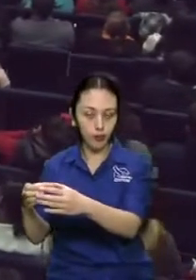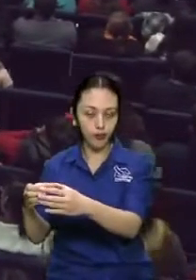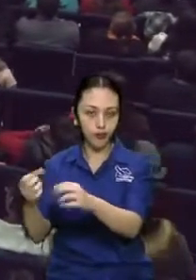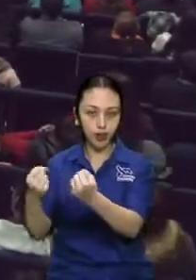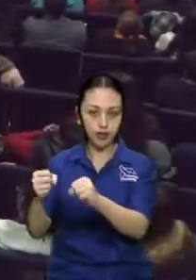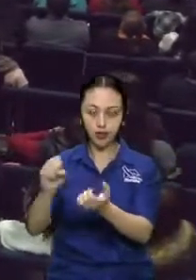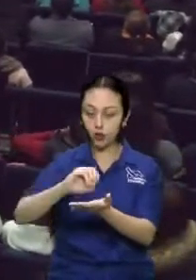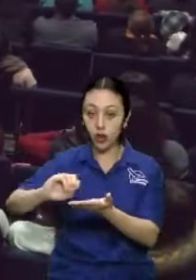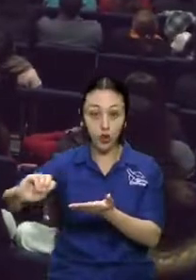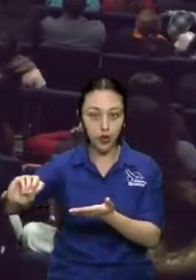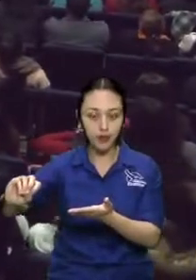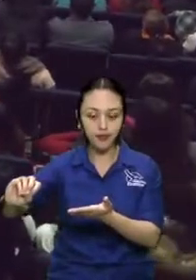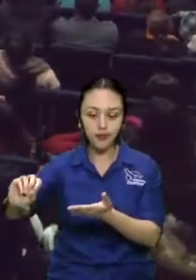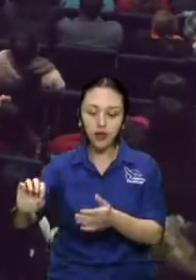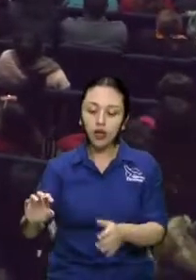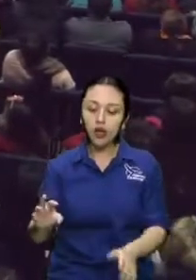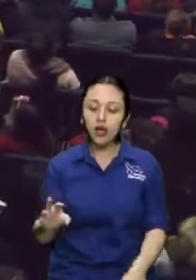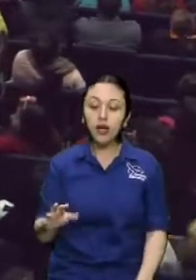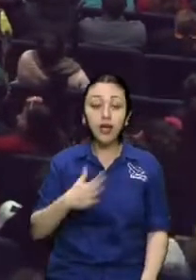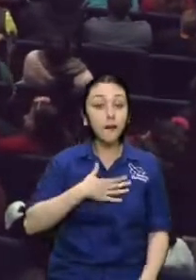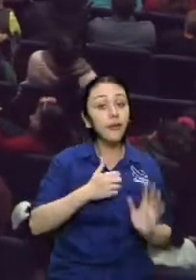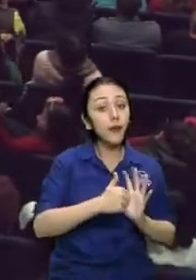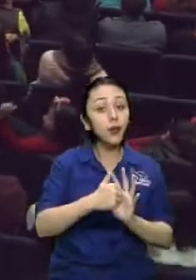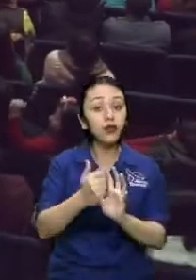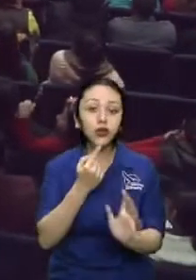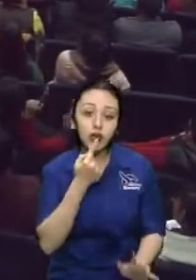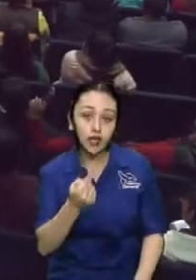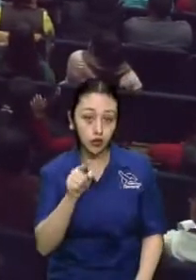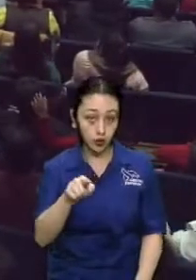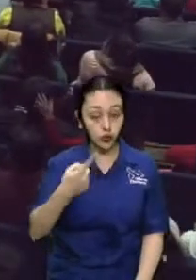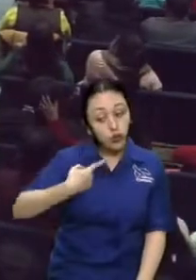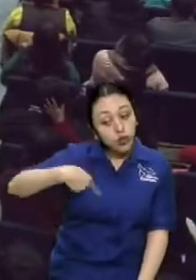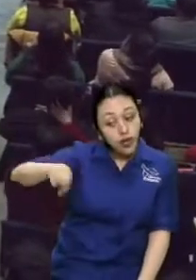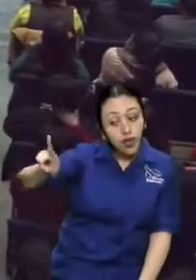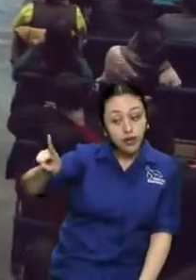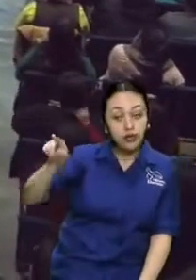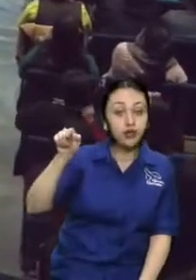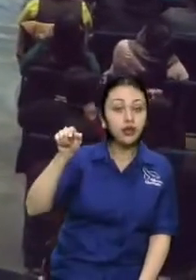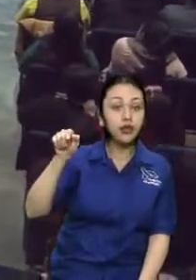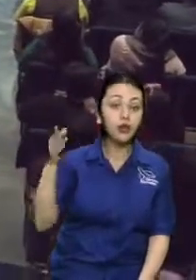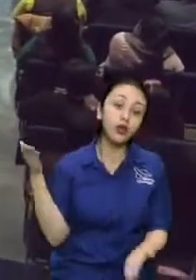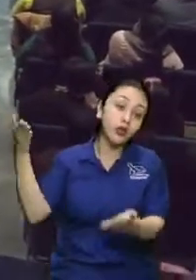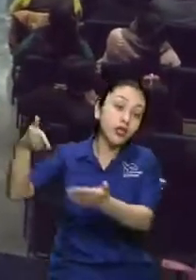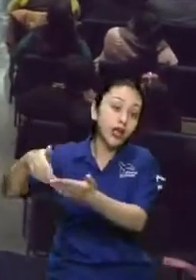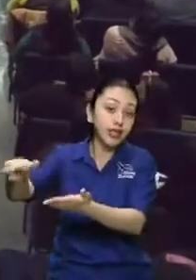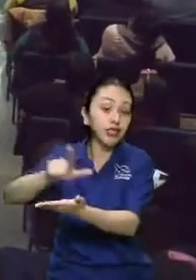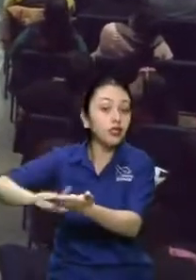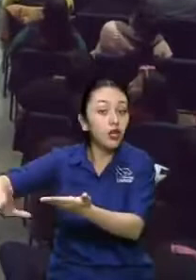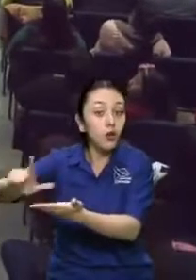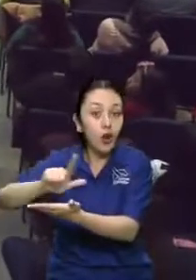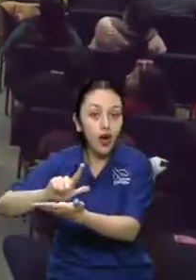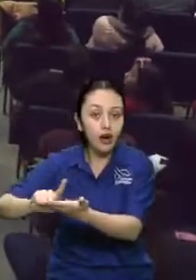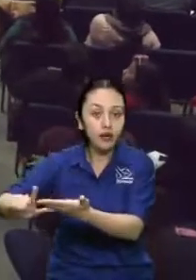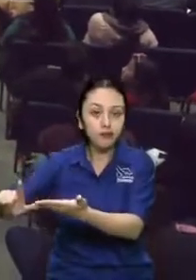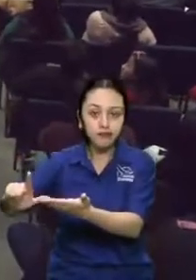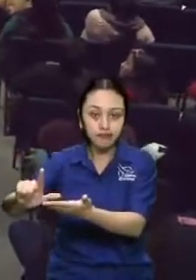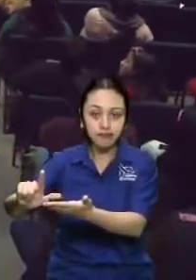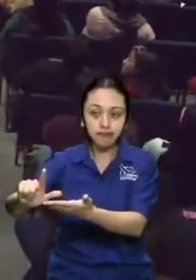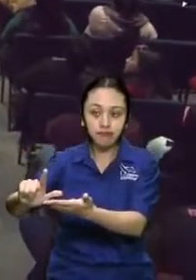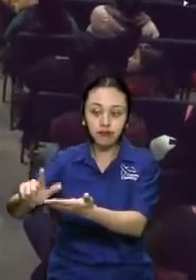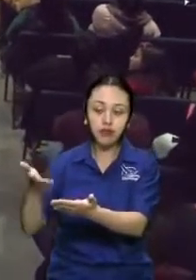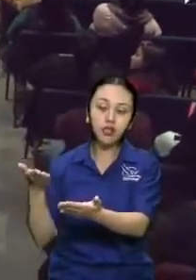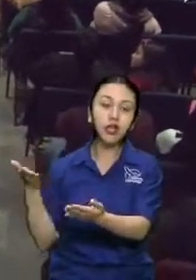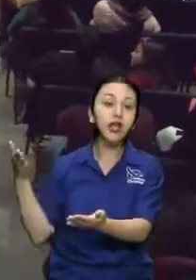dijo, él, te vas a ir, cuando llegues allá, este es el número telefónico, es un